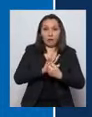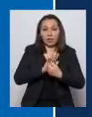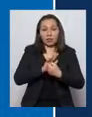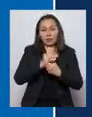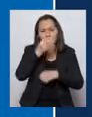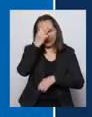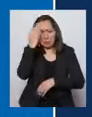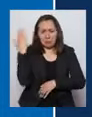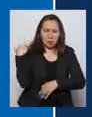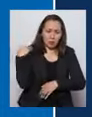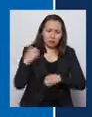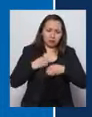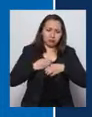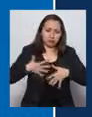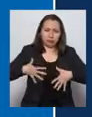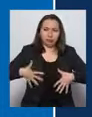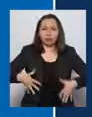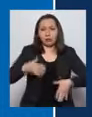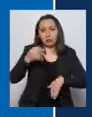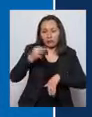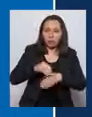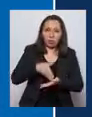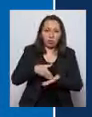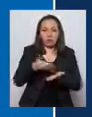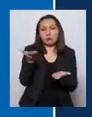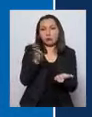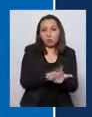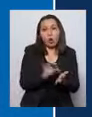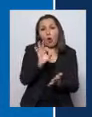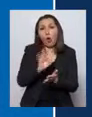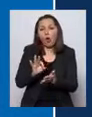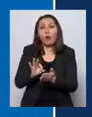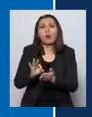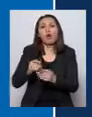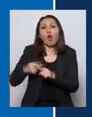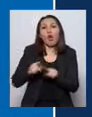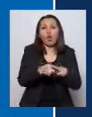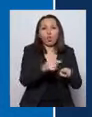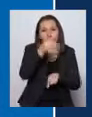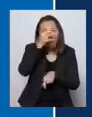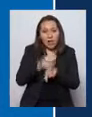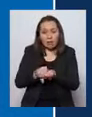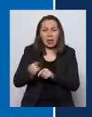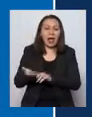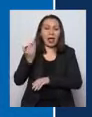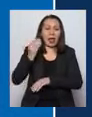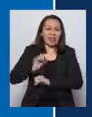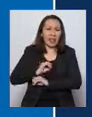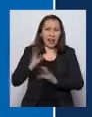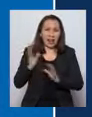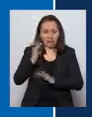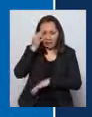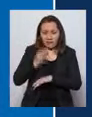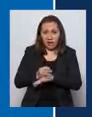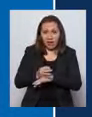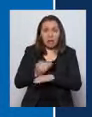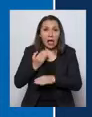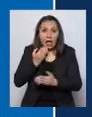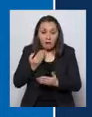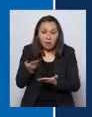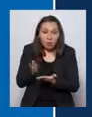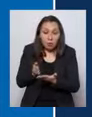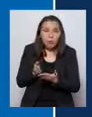pulmonar de coronavirus o en el contexto de infección de otras enfermedades graves a veces terminales